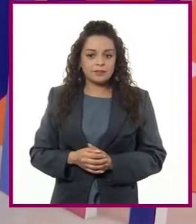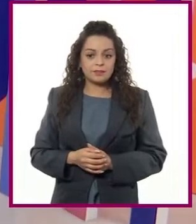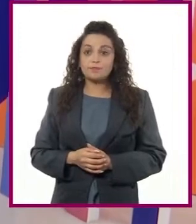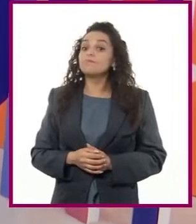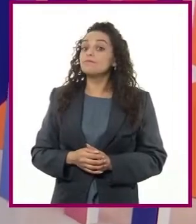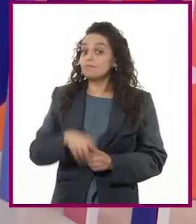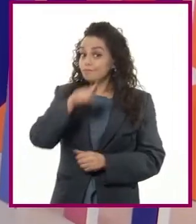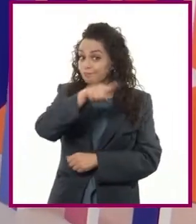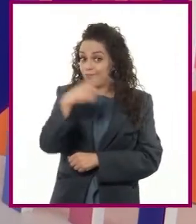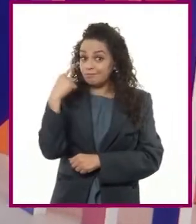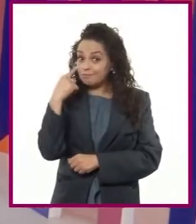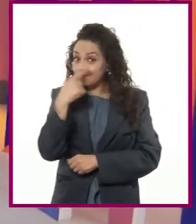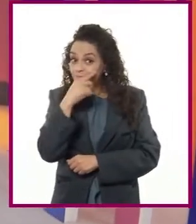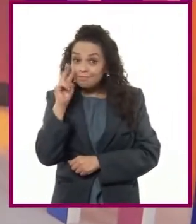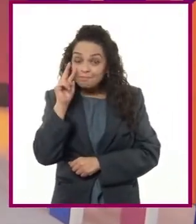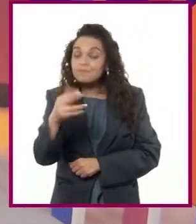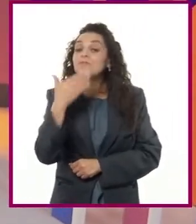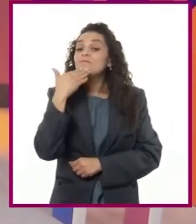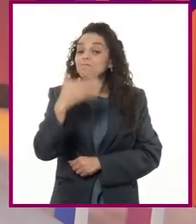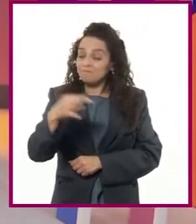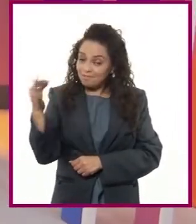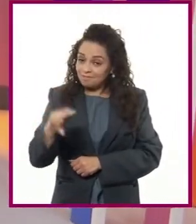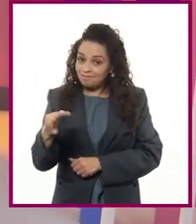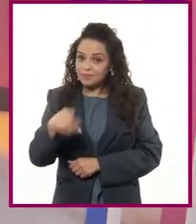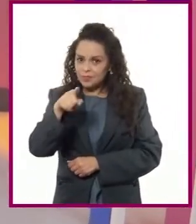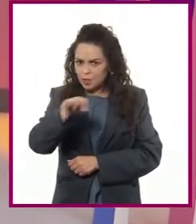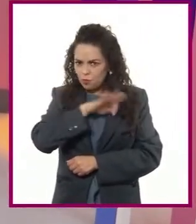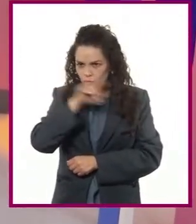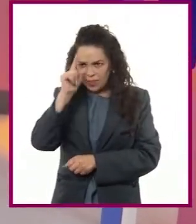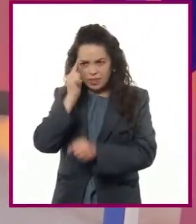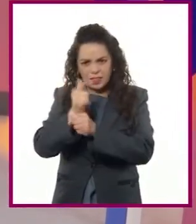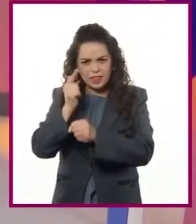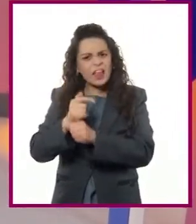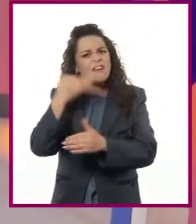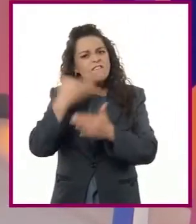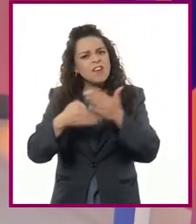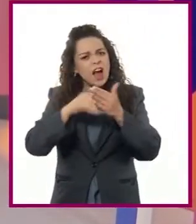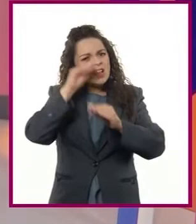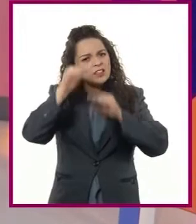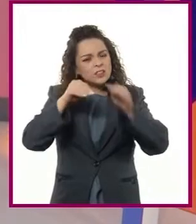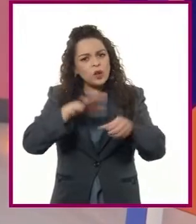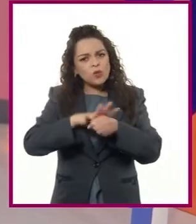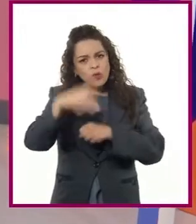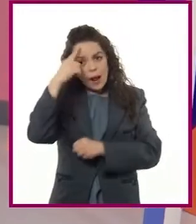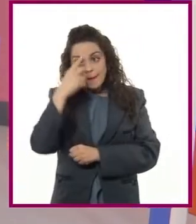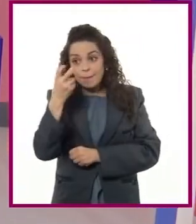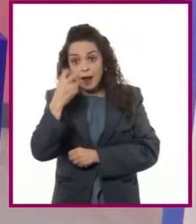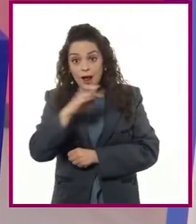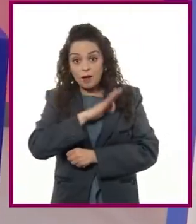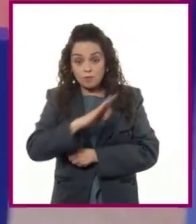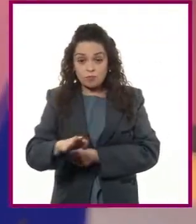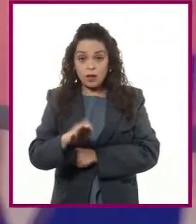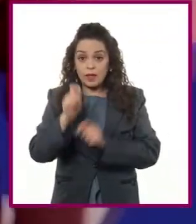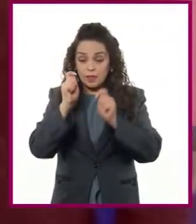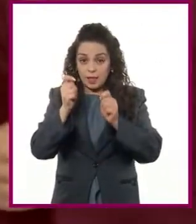Eres buen observador. ¿Ustedes pueden distinguir qué elementos faltan para que esto sea una cita